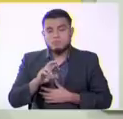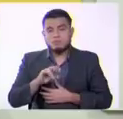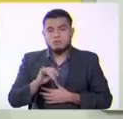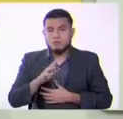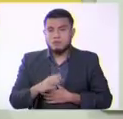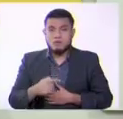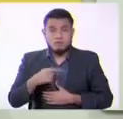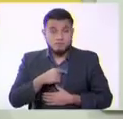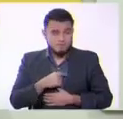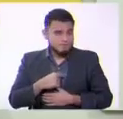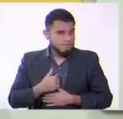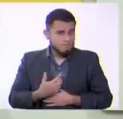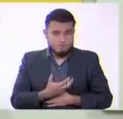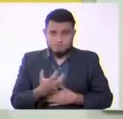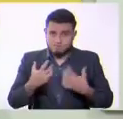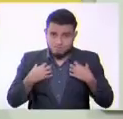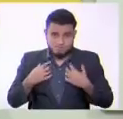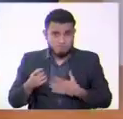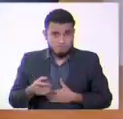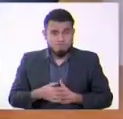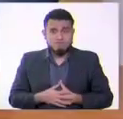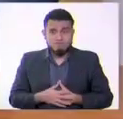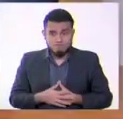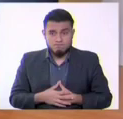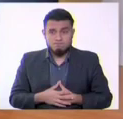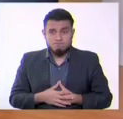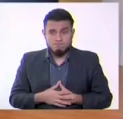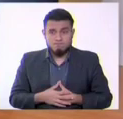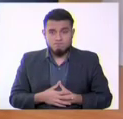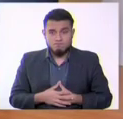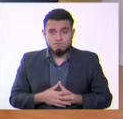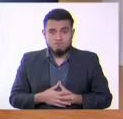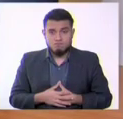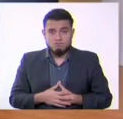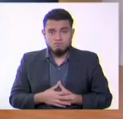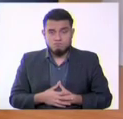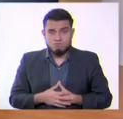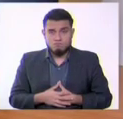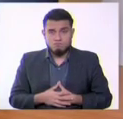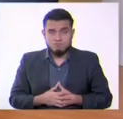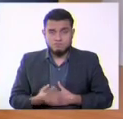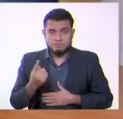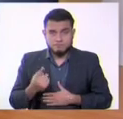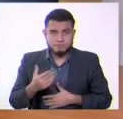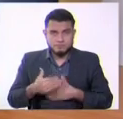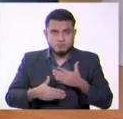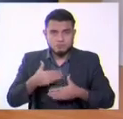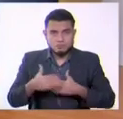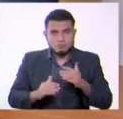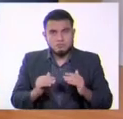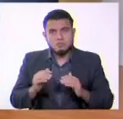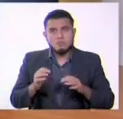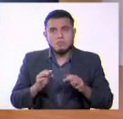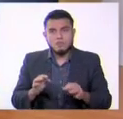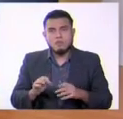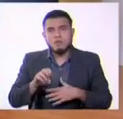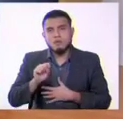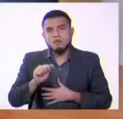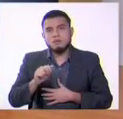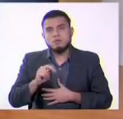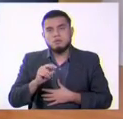para toda su vida. De hecho, así es. O sea, una persona que ha pasado por estos procesos en donde ya también ha habido una sanción